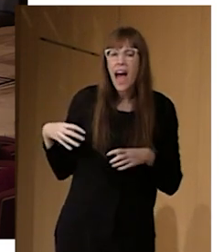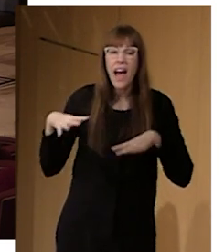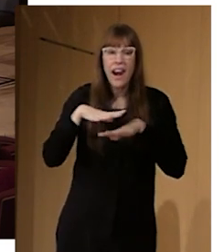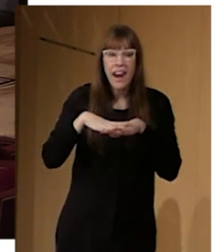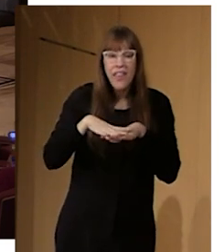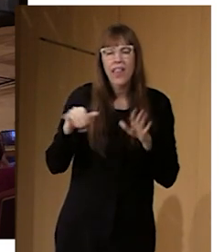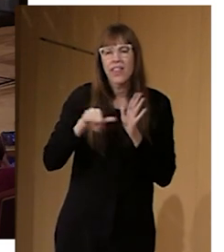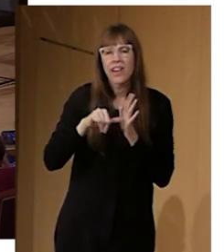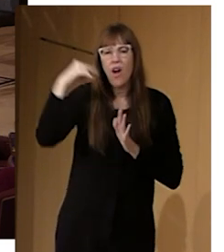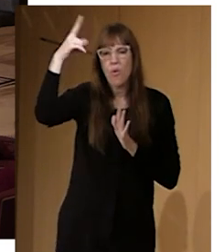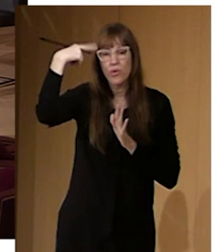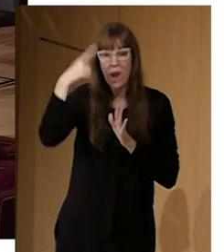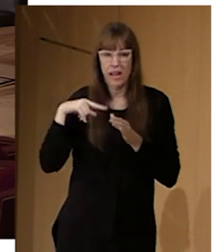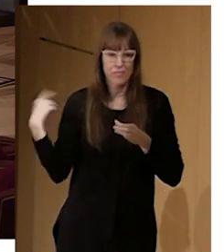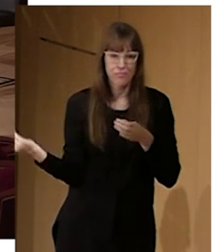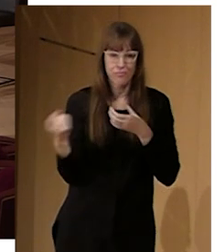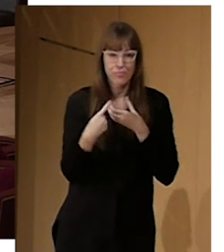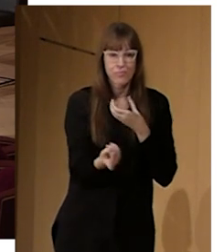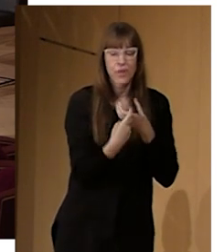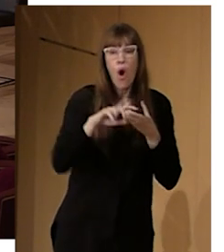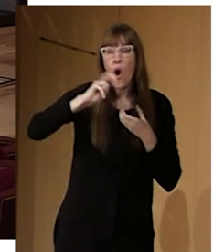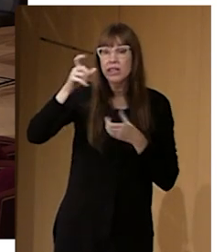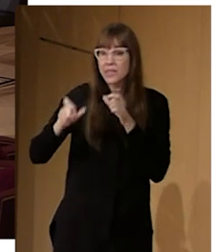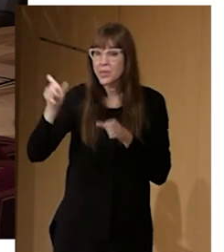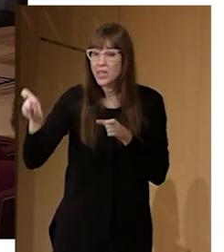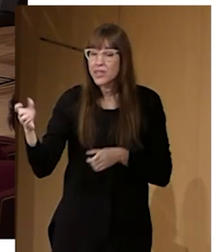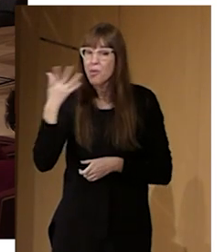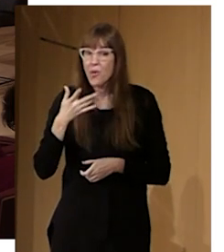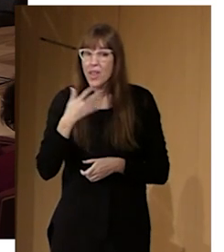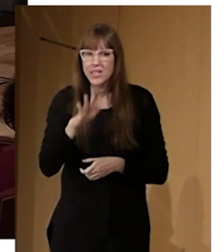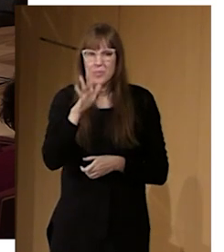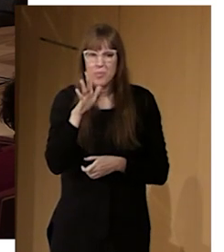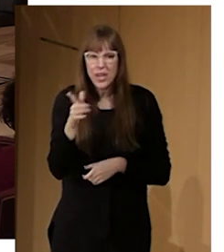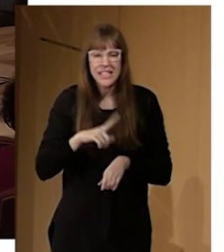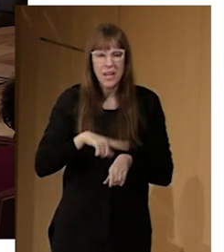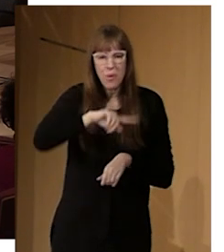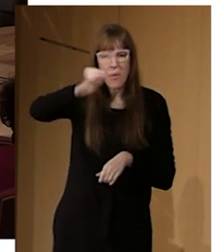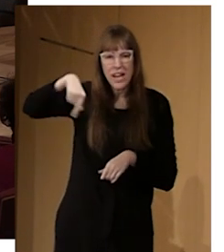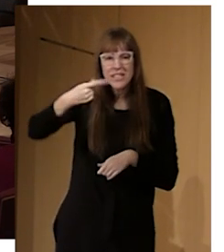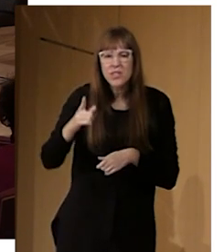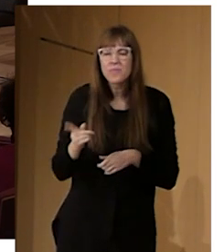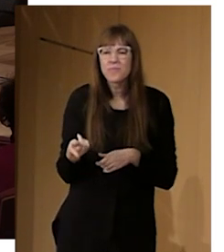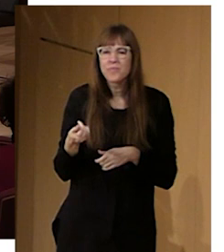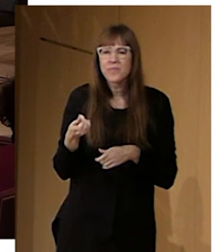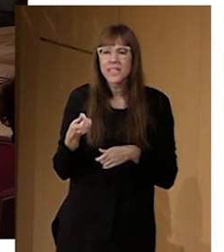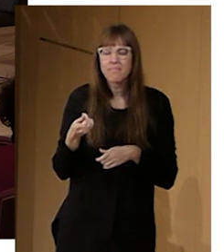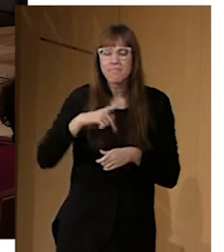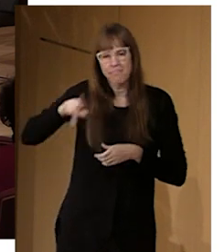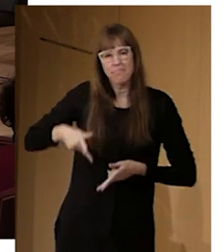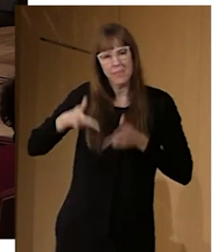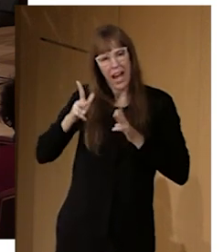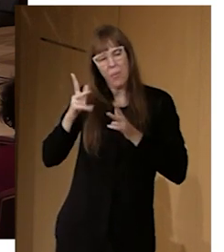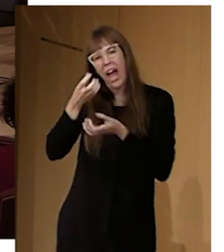nos conocéis porque habéis sido muy generosas y nos habéis regalado vuestro tiempo y nos habéis eh dejado que que que os contáramos lo que lo que